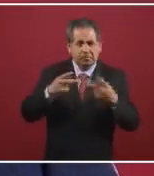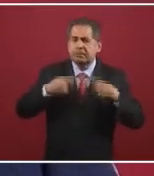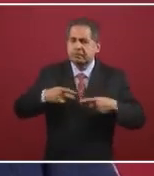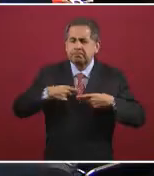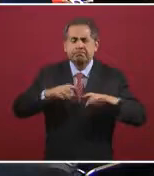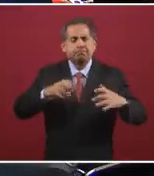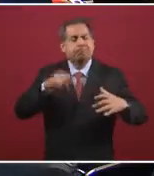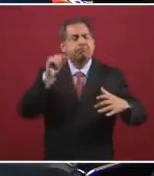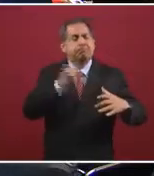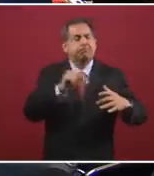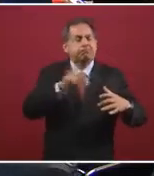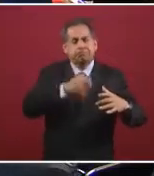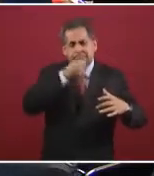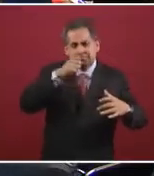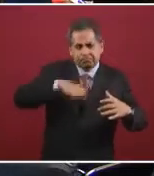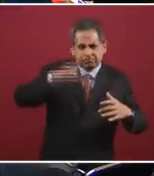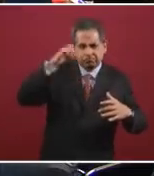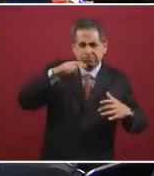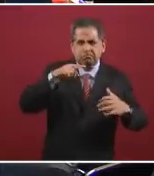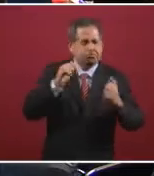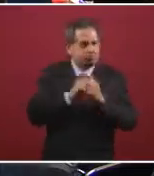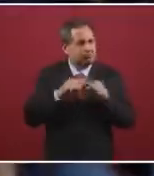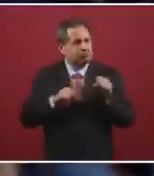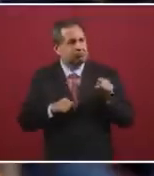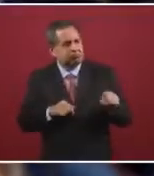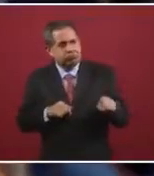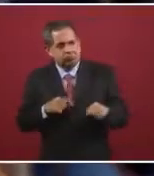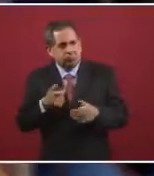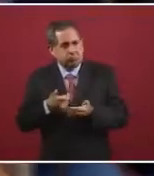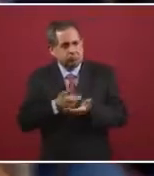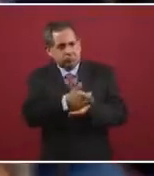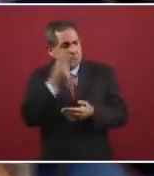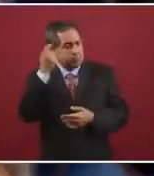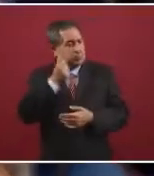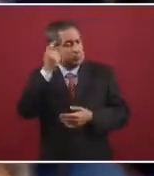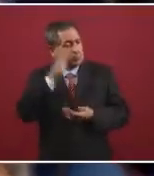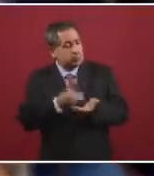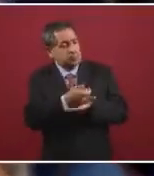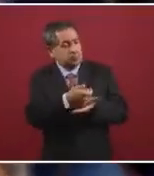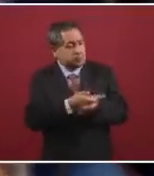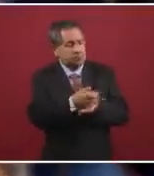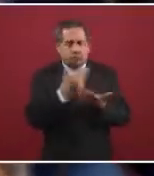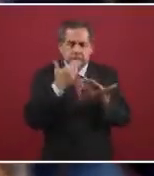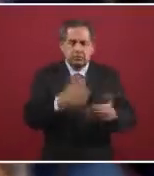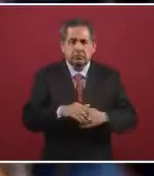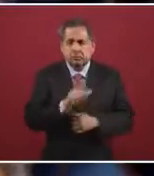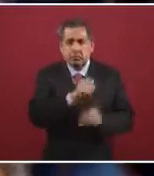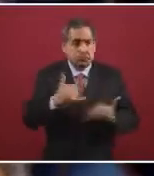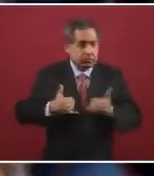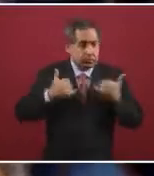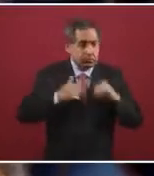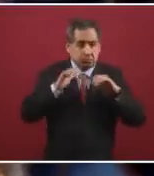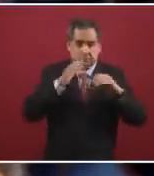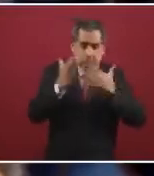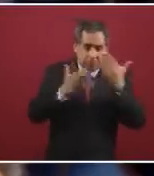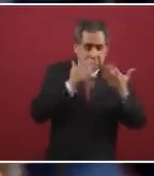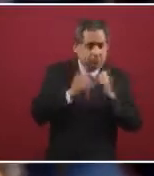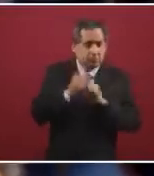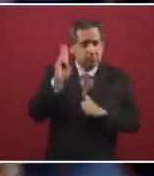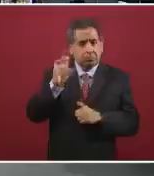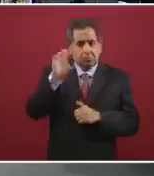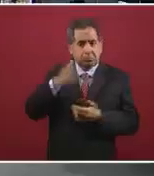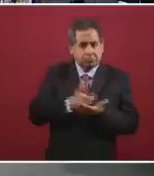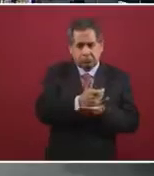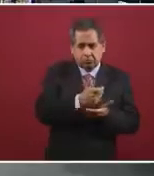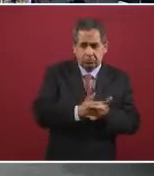personas de edad avanzada con su ayuda, señor, a los jóvenes estudiantes con una beca.